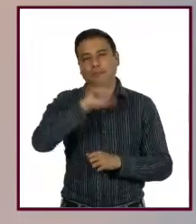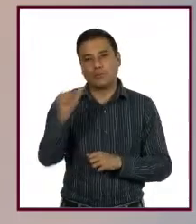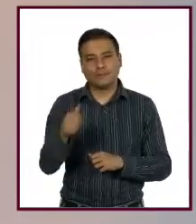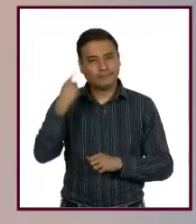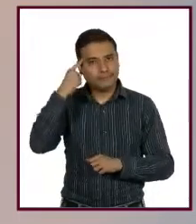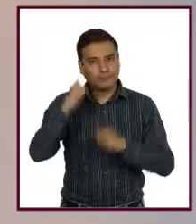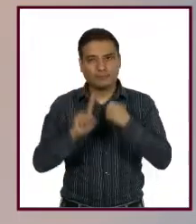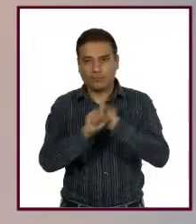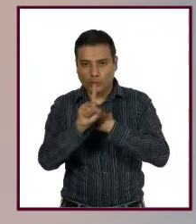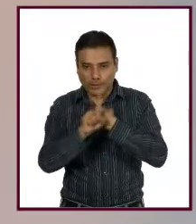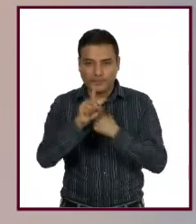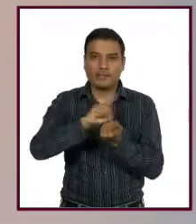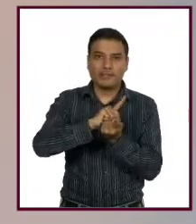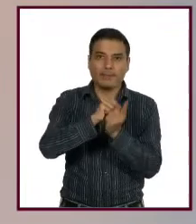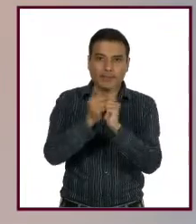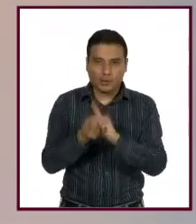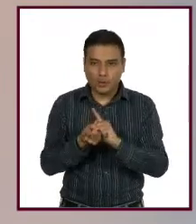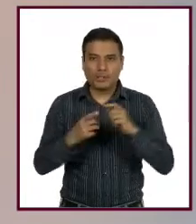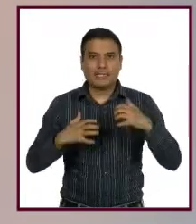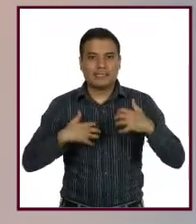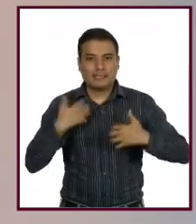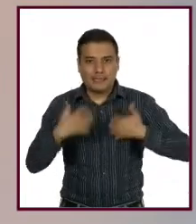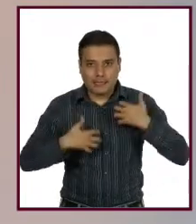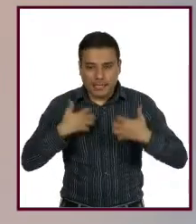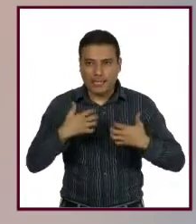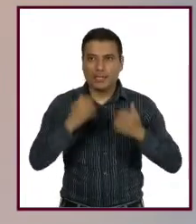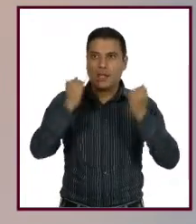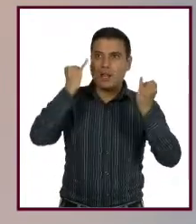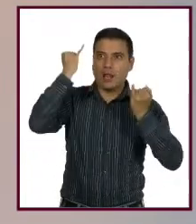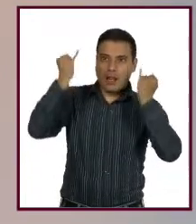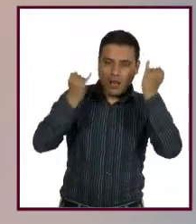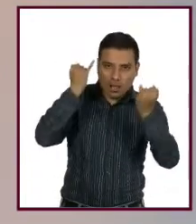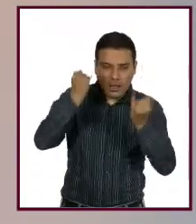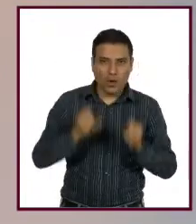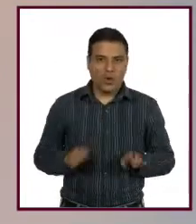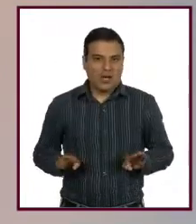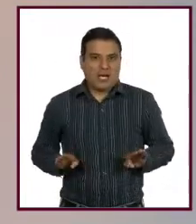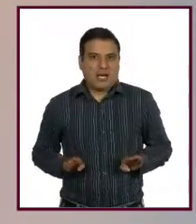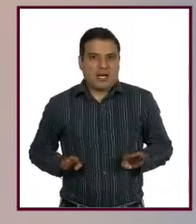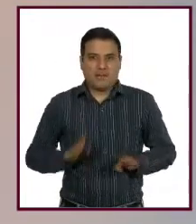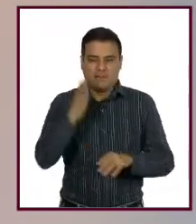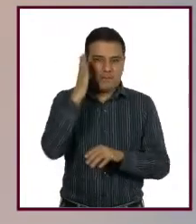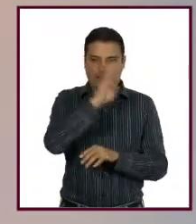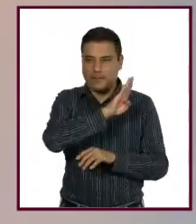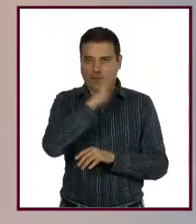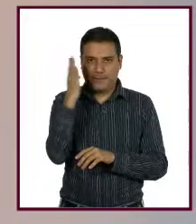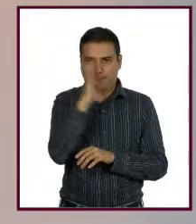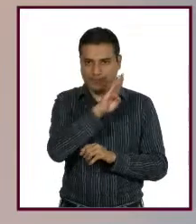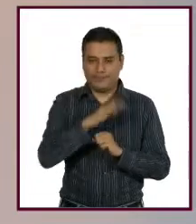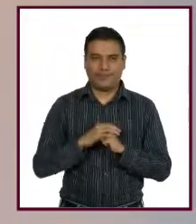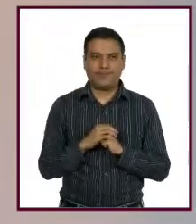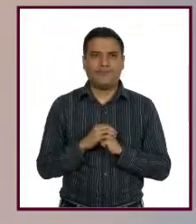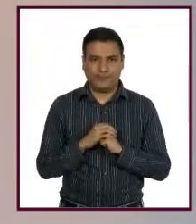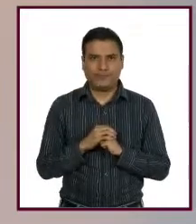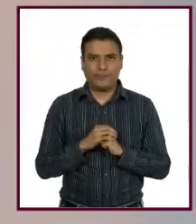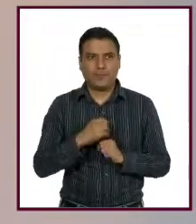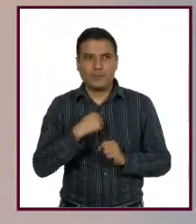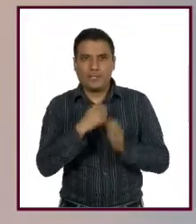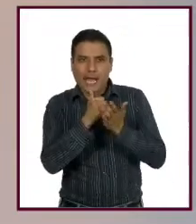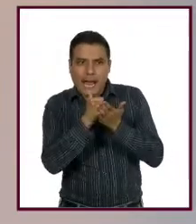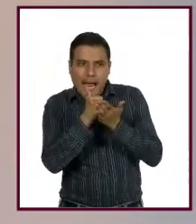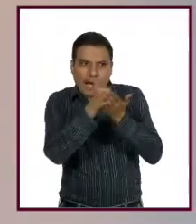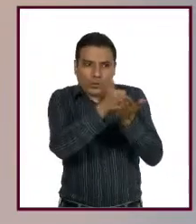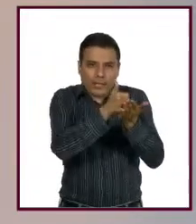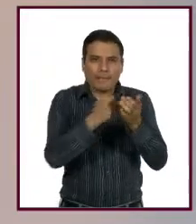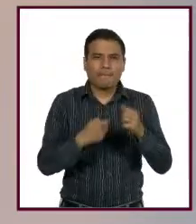como depresión, ansiedad, psicosis, trastornos de la personalidad. Entonces, el primer paso para empezar a tratar